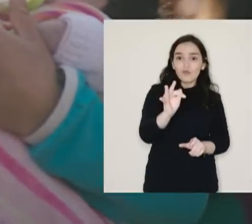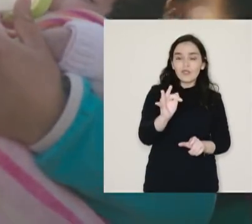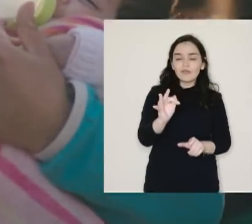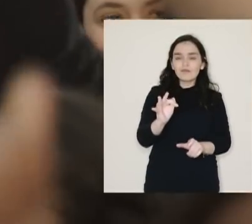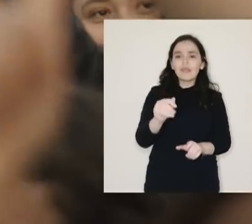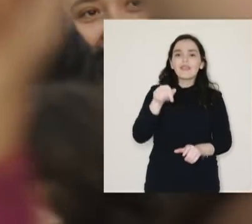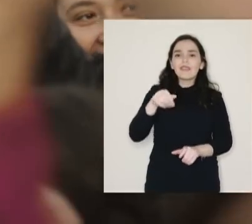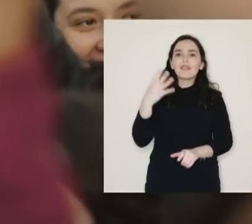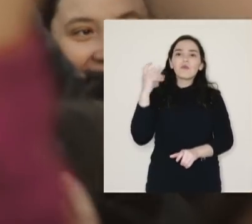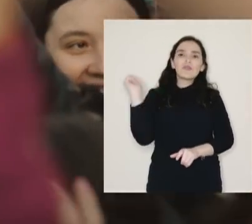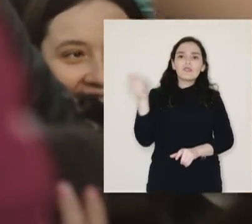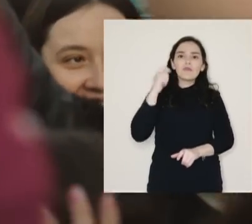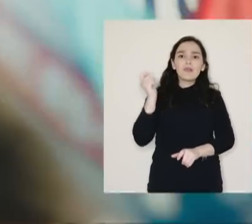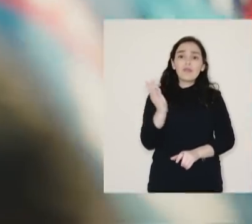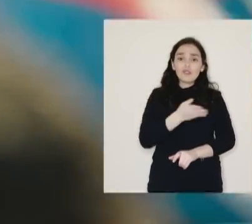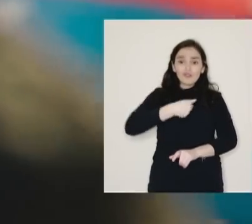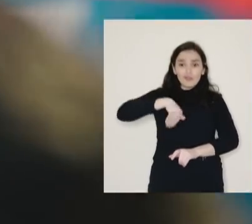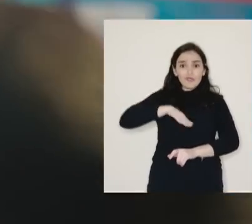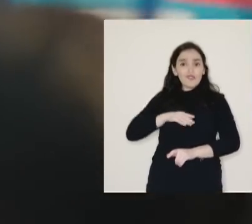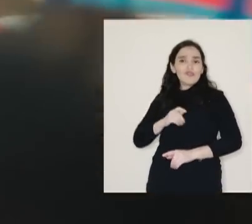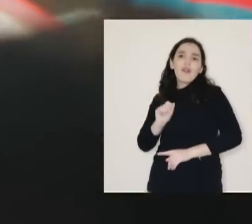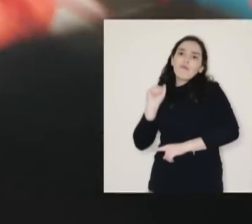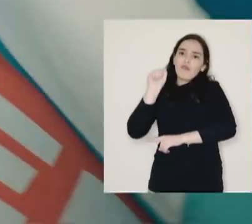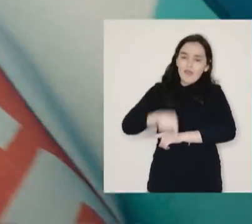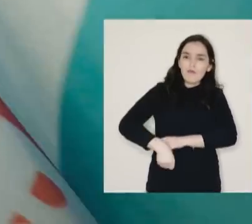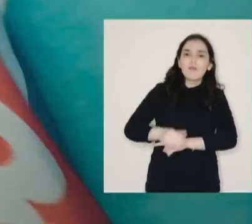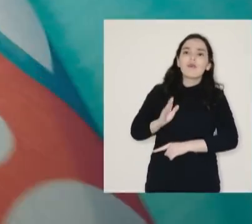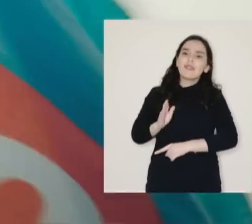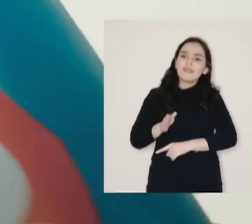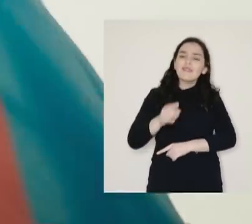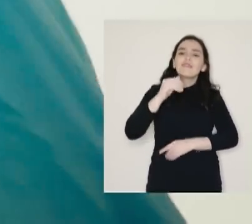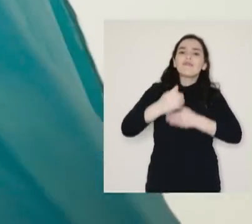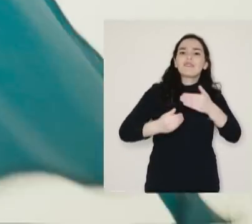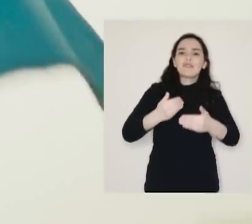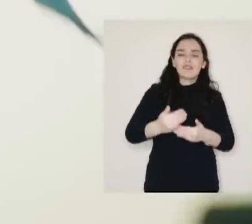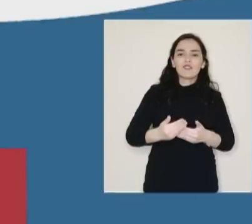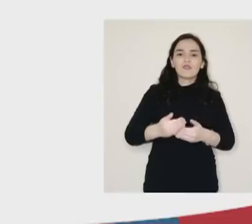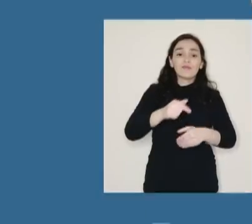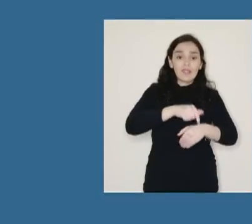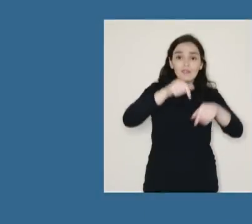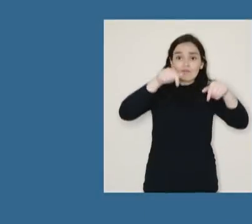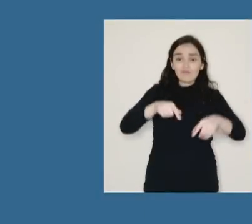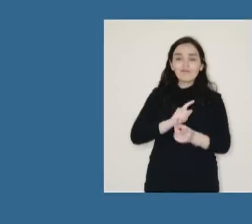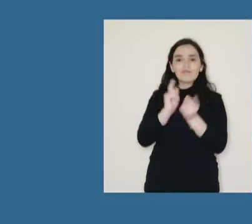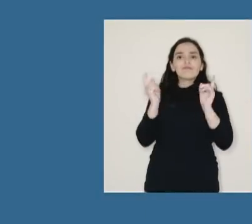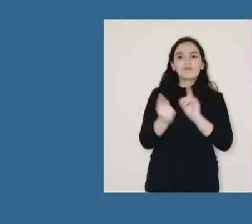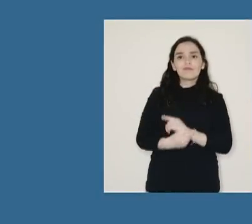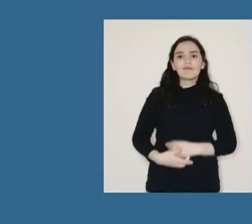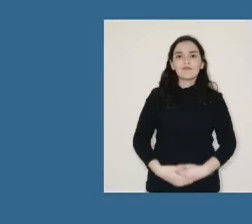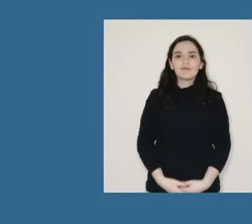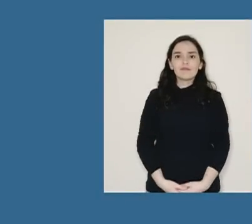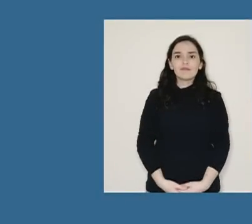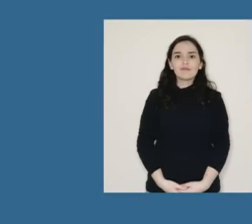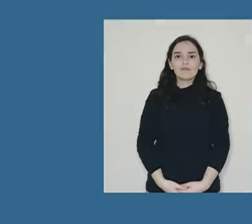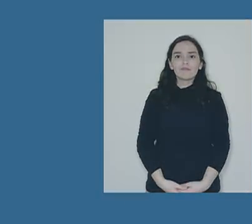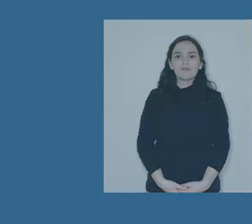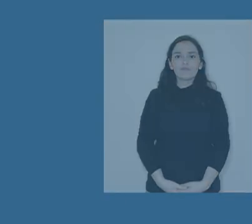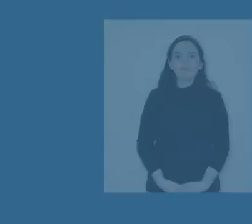vendrán, este 4 de septiembre aprobamos para seguir avanzando. El cambio es